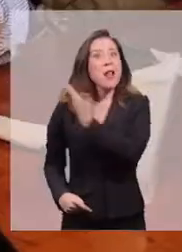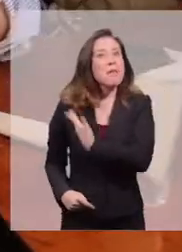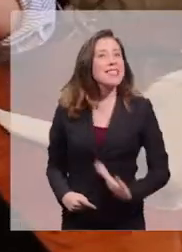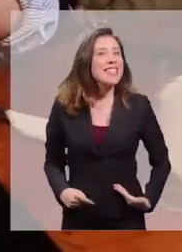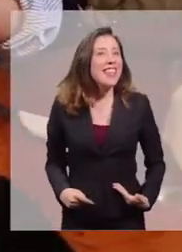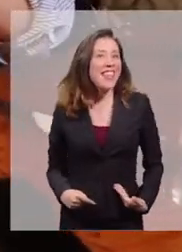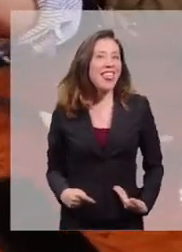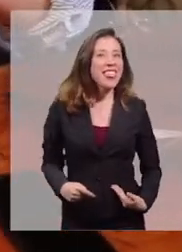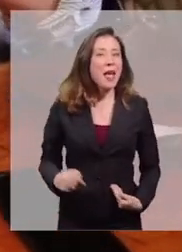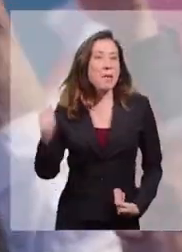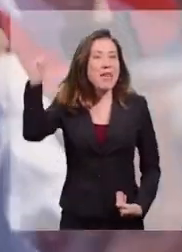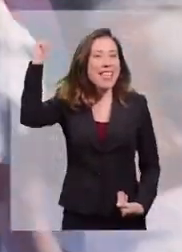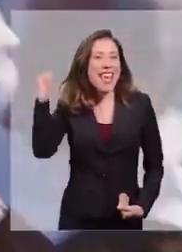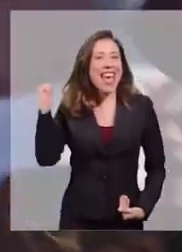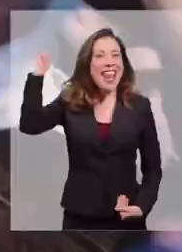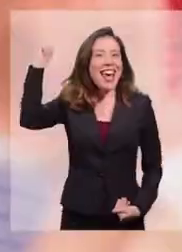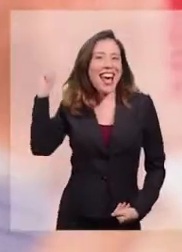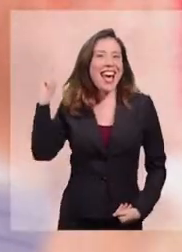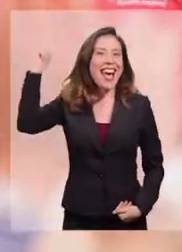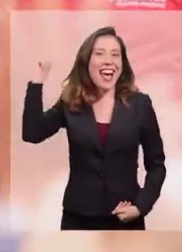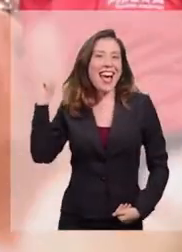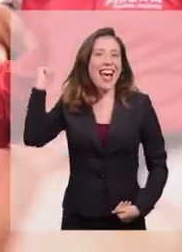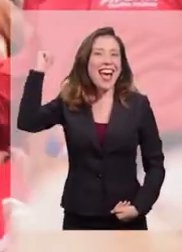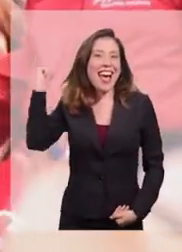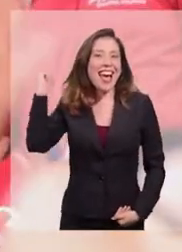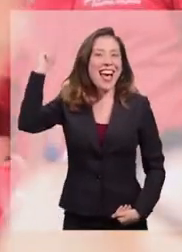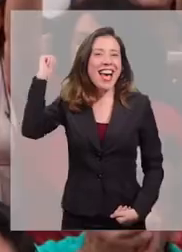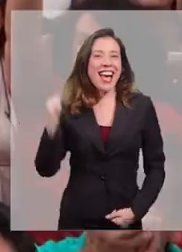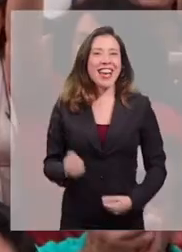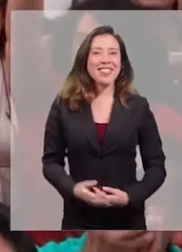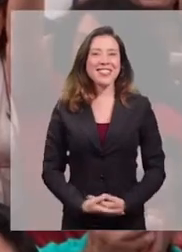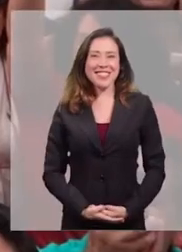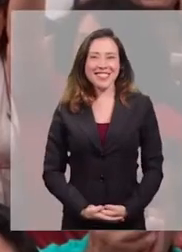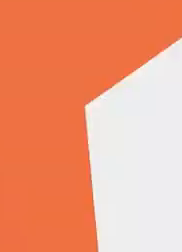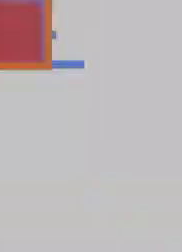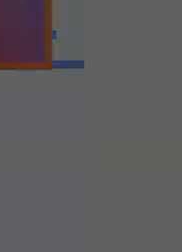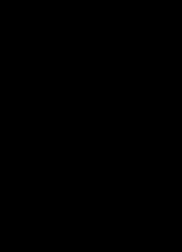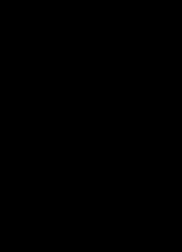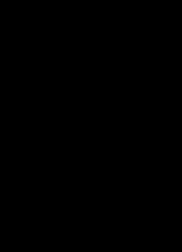Con información e imágenes de Julio Gride, corresponsal en Chile, Notimex.